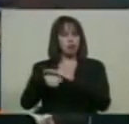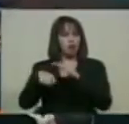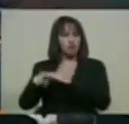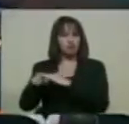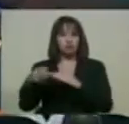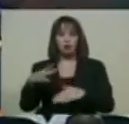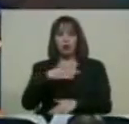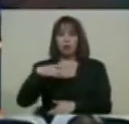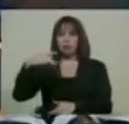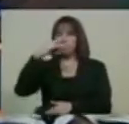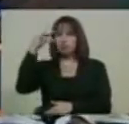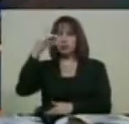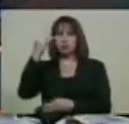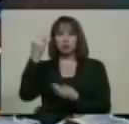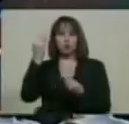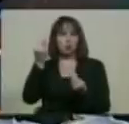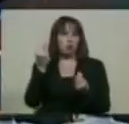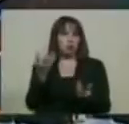en el espíritu de nuestro amado